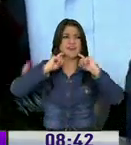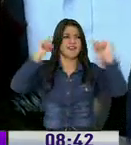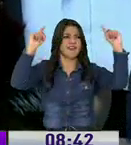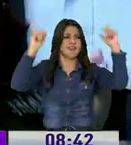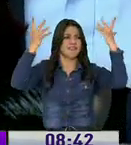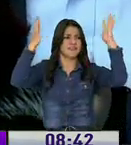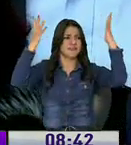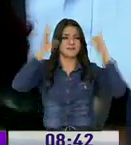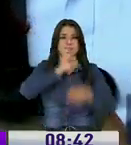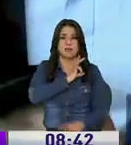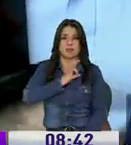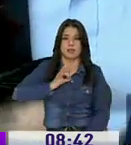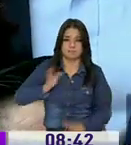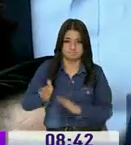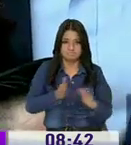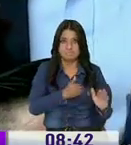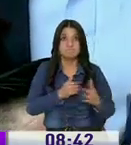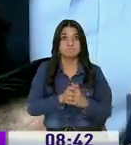Regreso